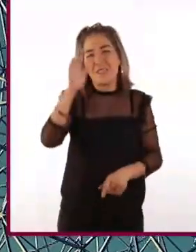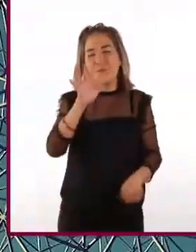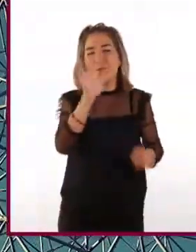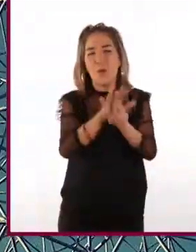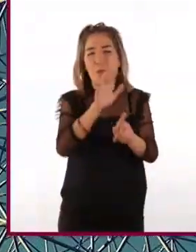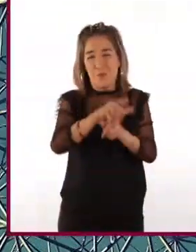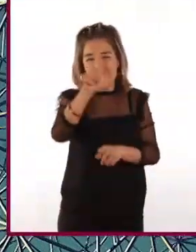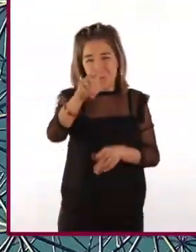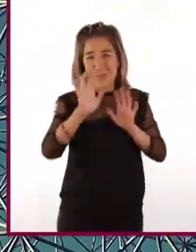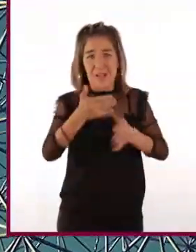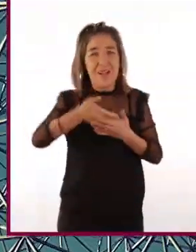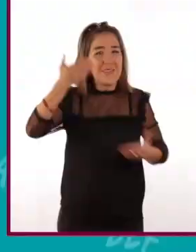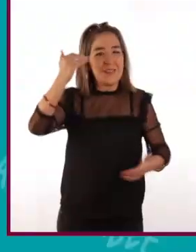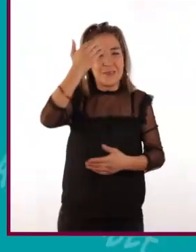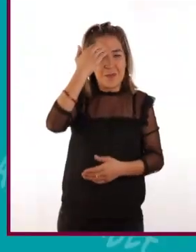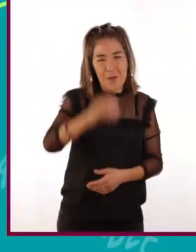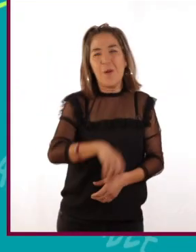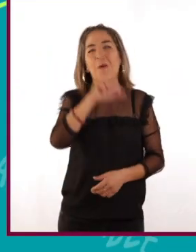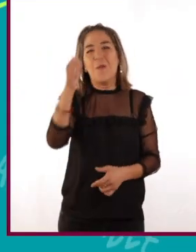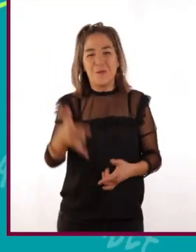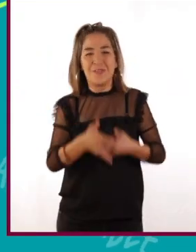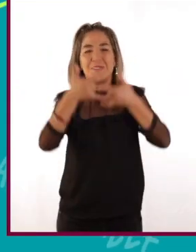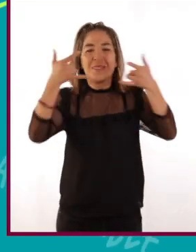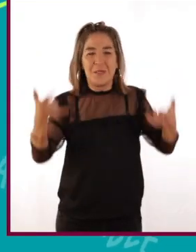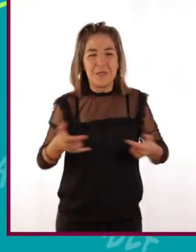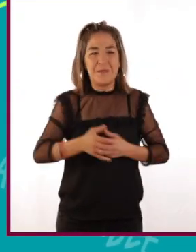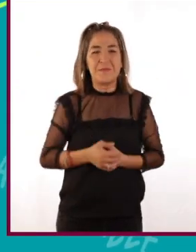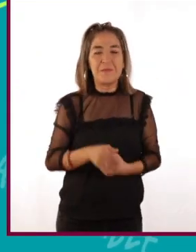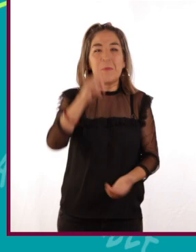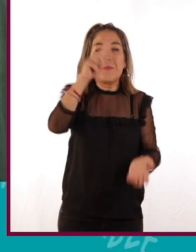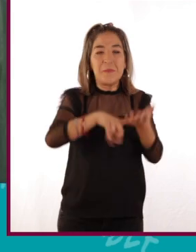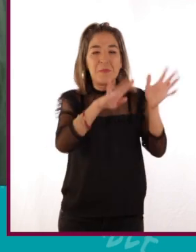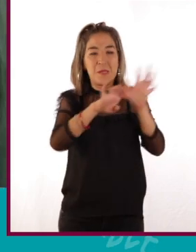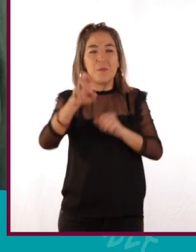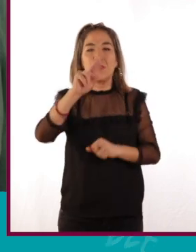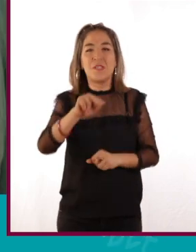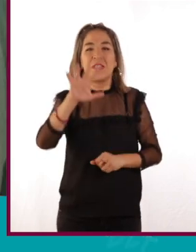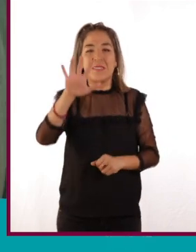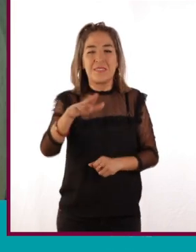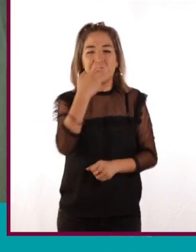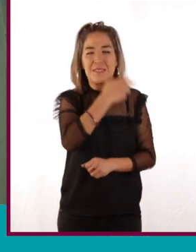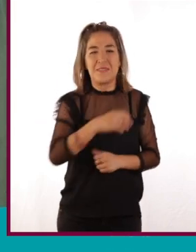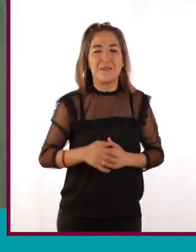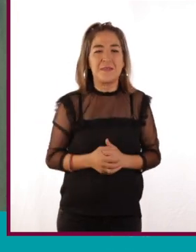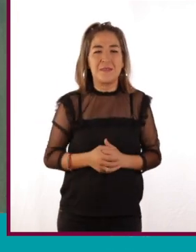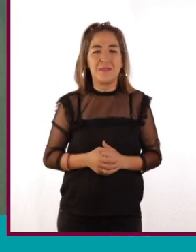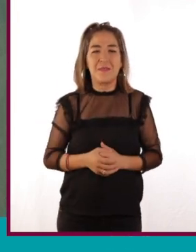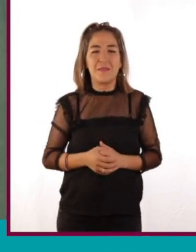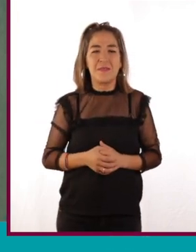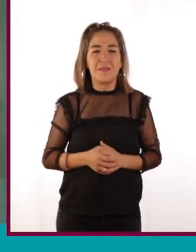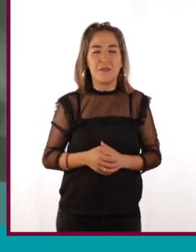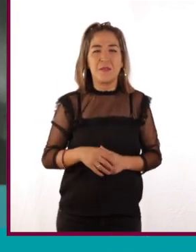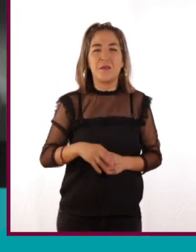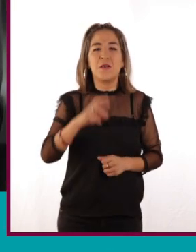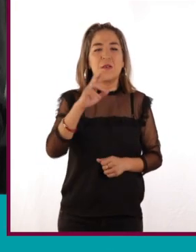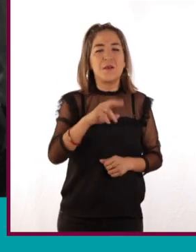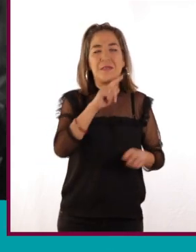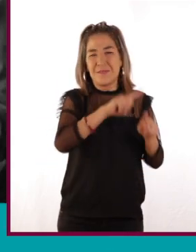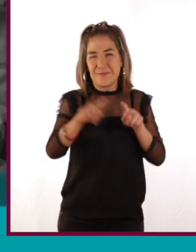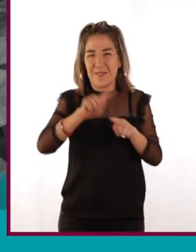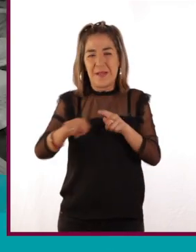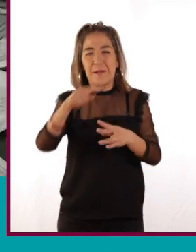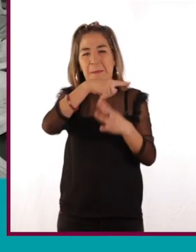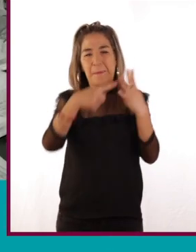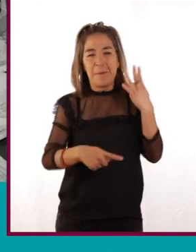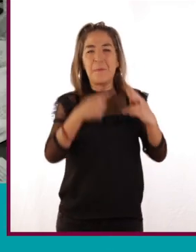súper famosa. ¿La conocías? Ahí te va otra historia entrelazada. En 1985, Harold Kroto, Robert